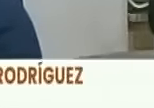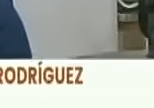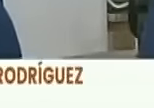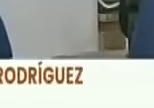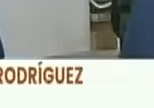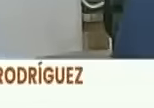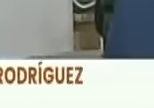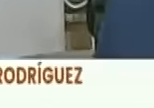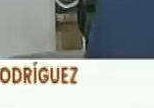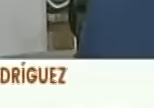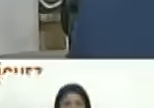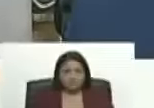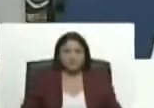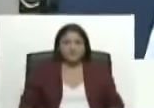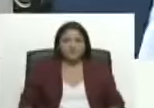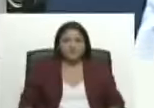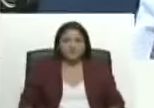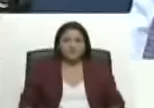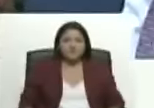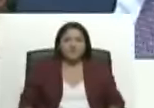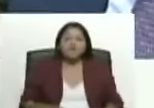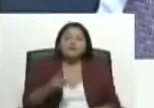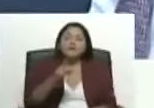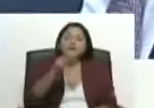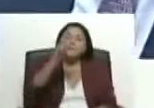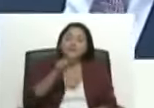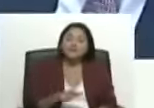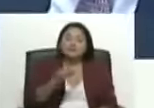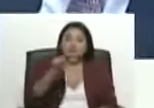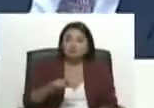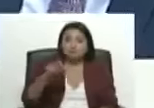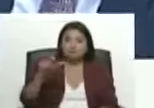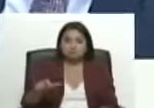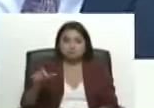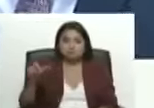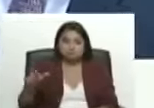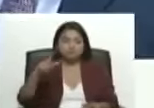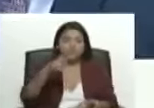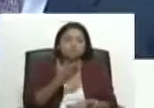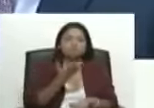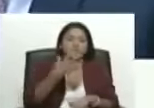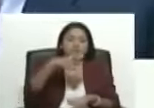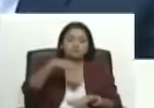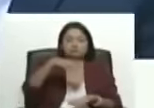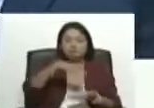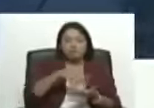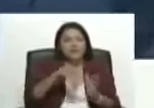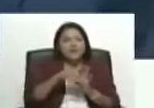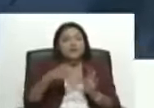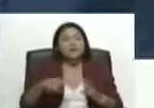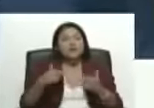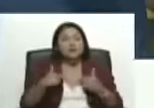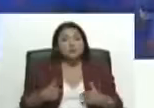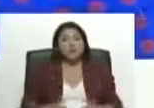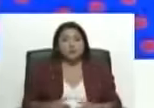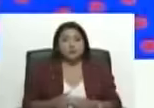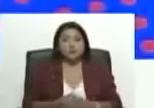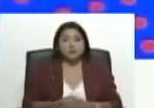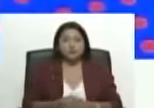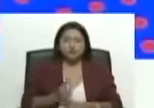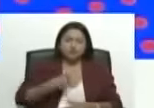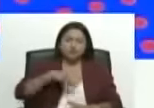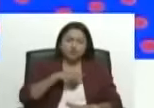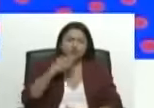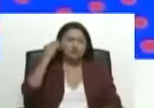consultor jurídico de la vicepresidencia y agente del Estado para los Derechos Humanos. Hemos considerado